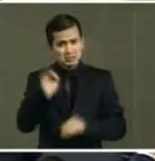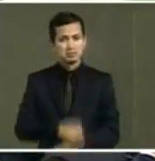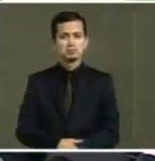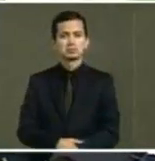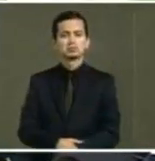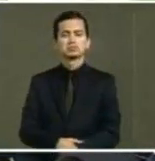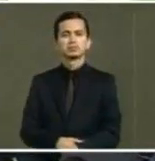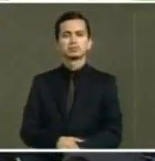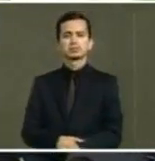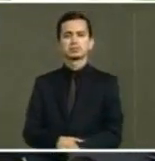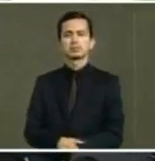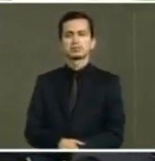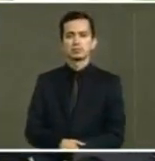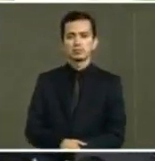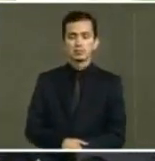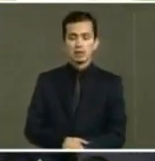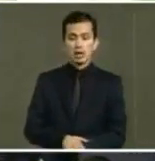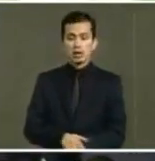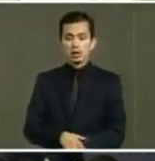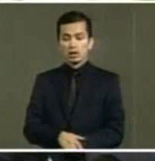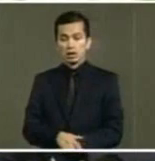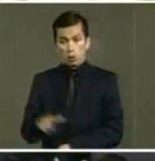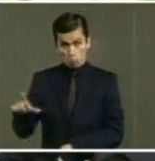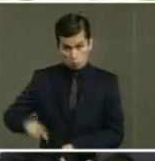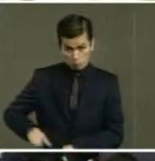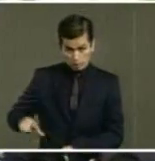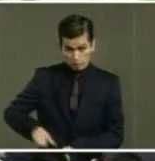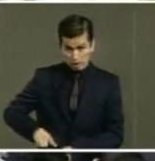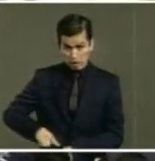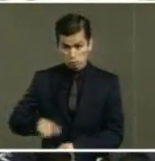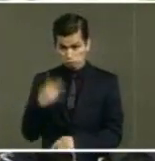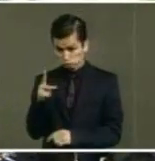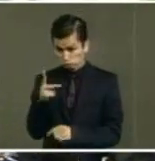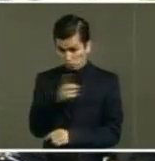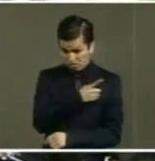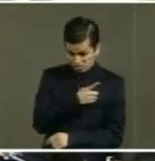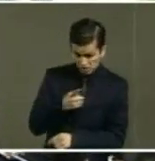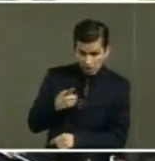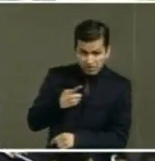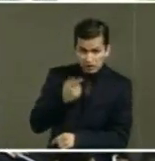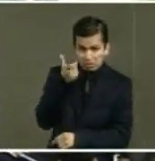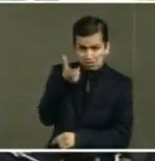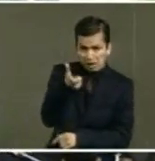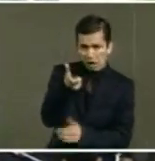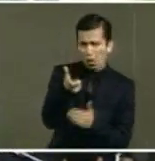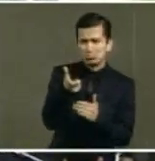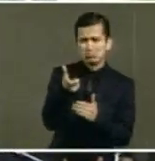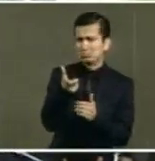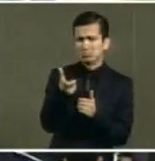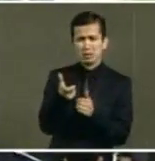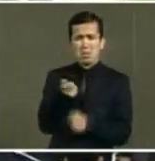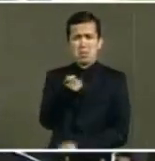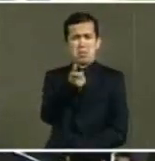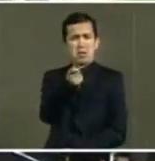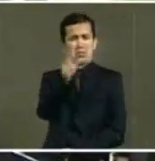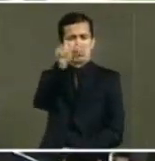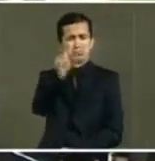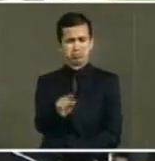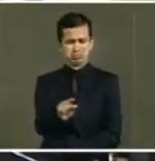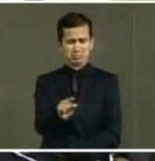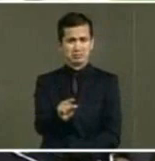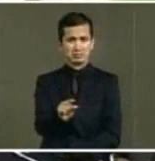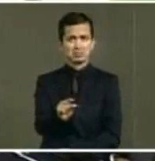deuda externa del sector público se encuentra en niveles históricamente bajos. Debemos recordar, por ejemplo,